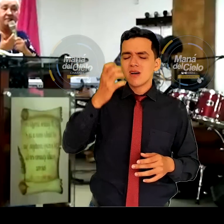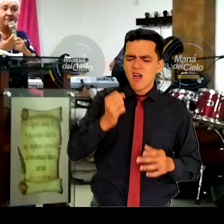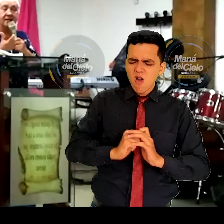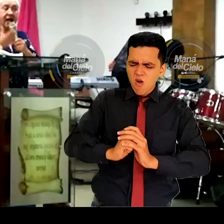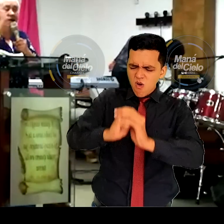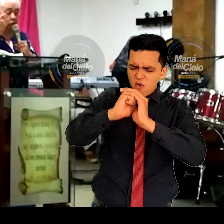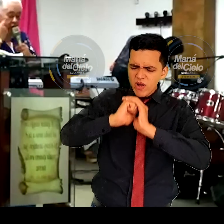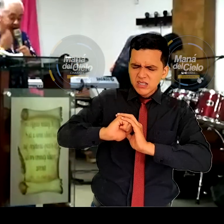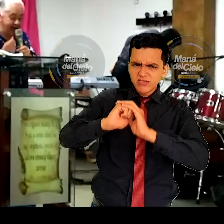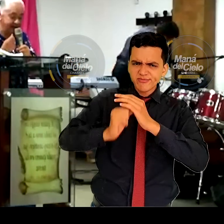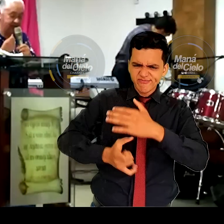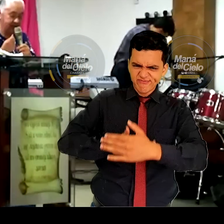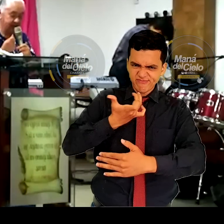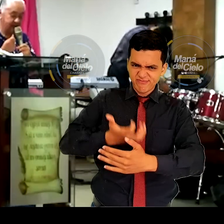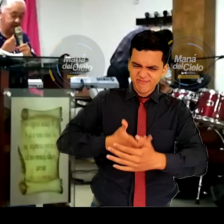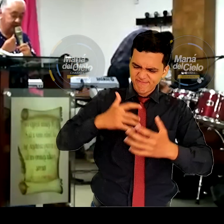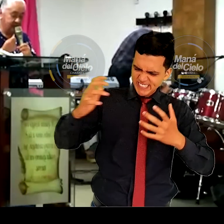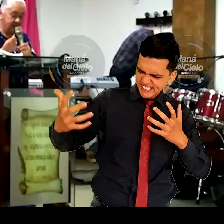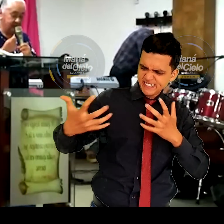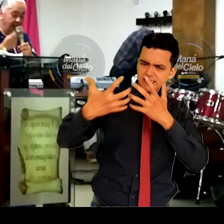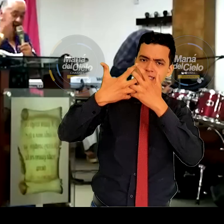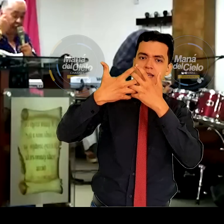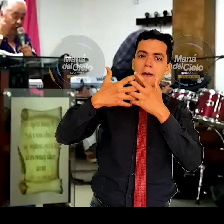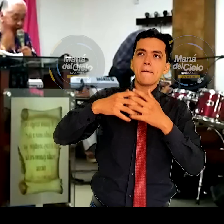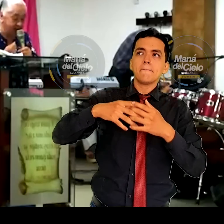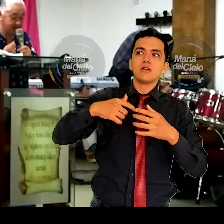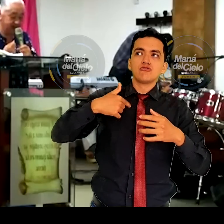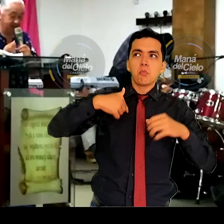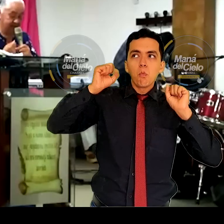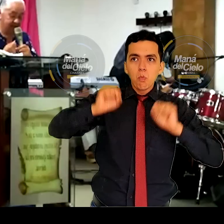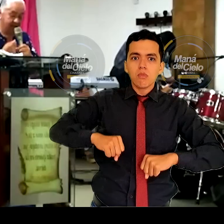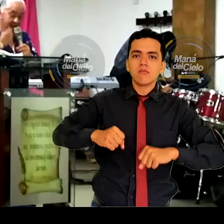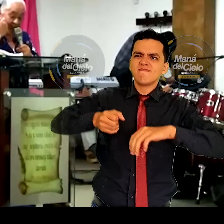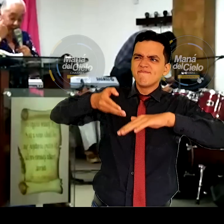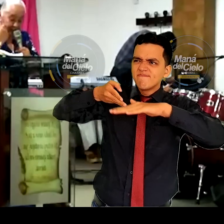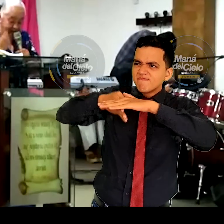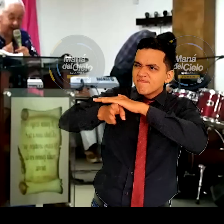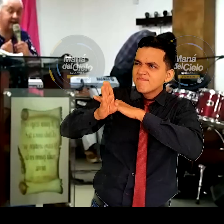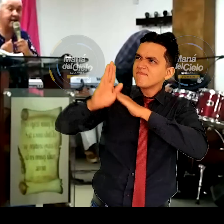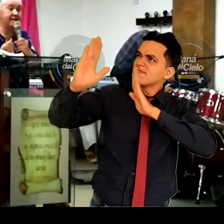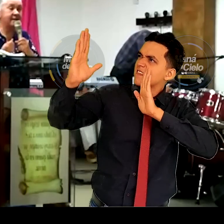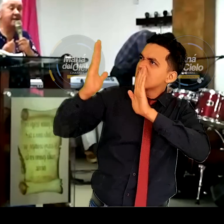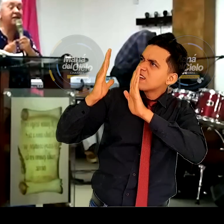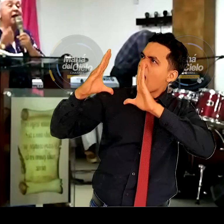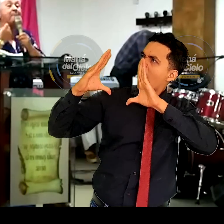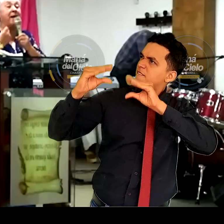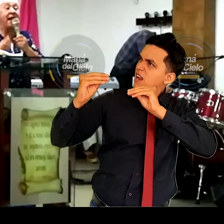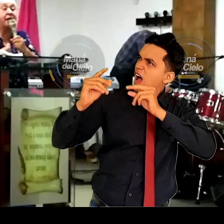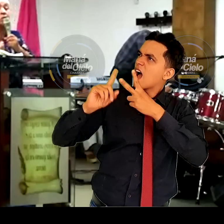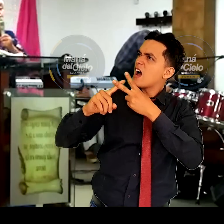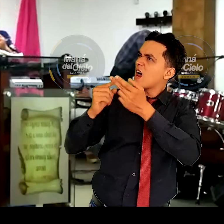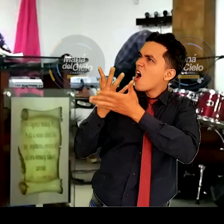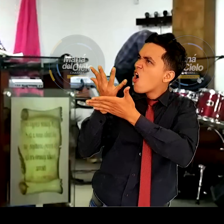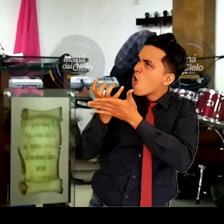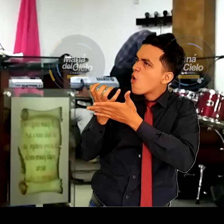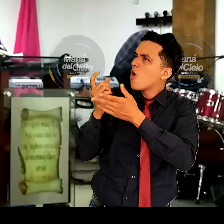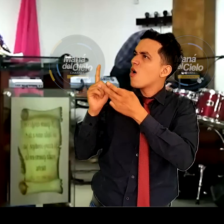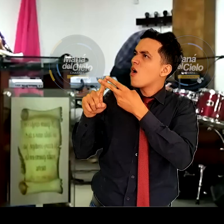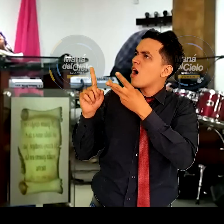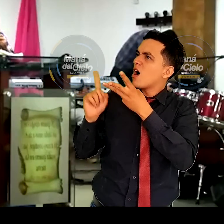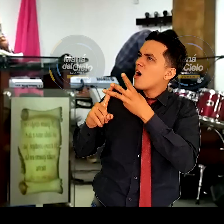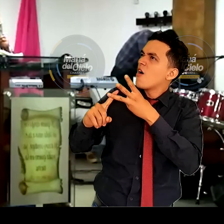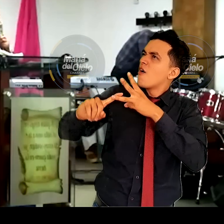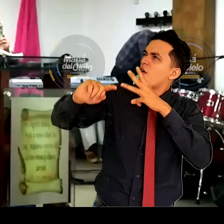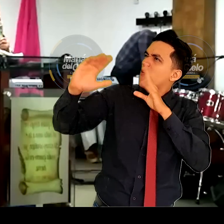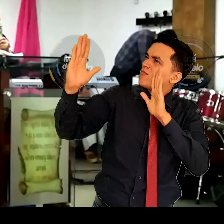percibirle, a tocarle, a adorarle, a hablarle y a pararnos con